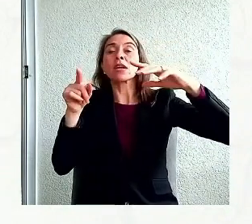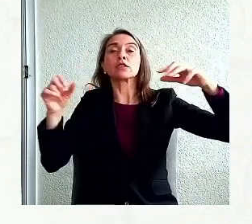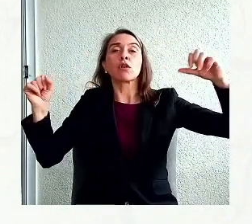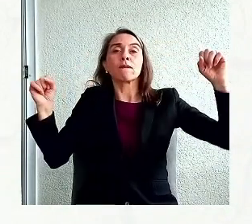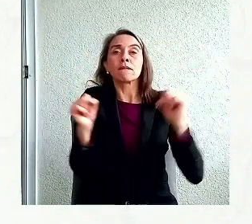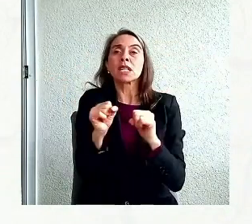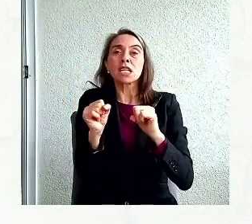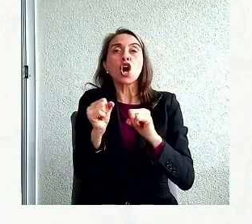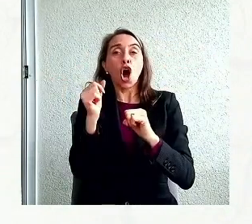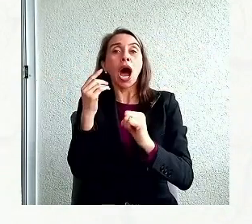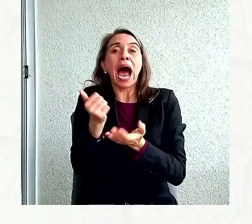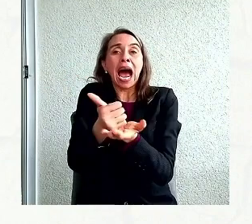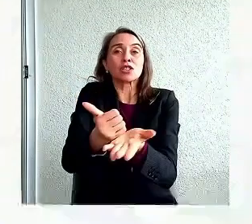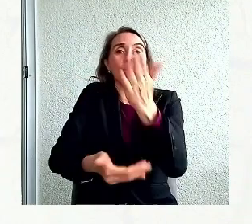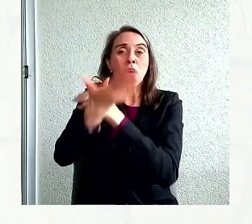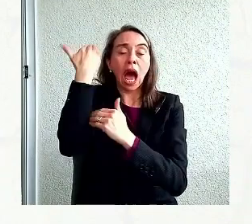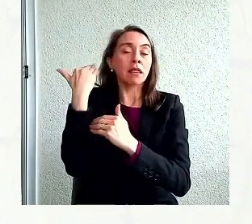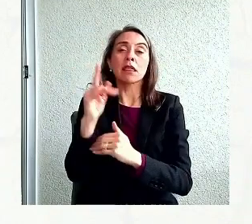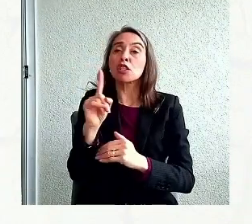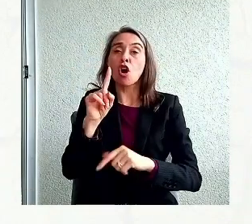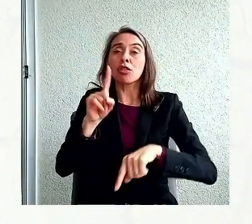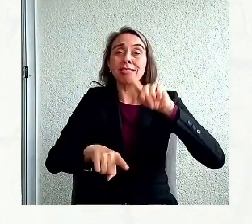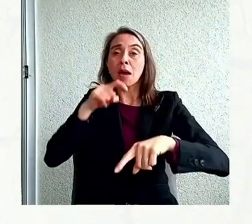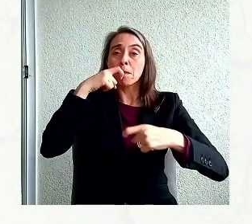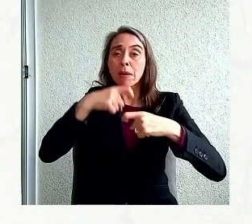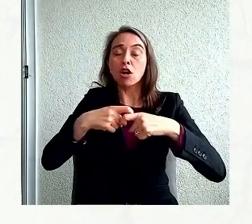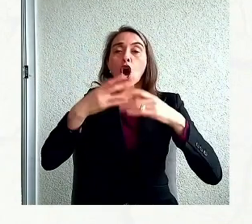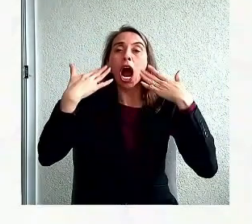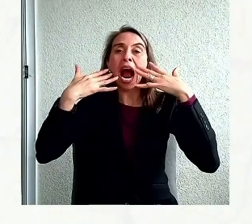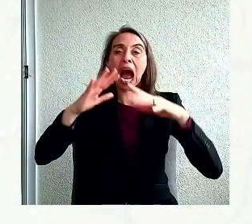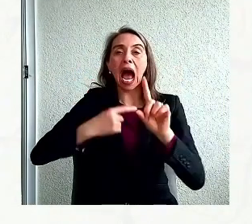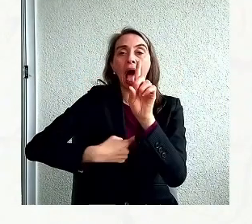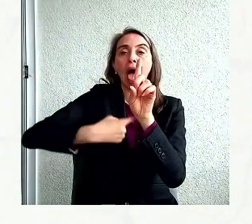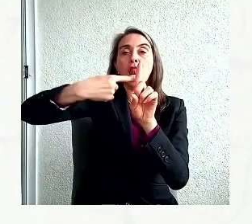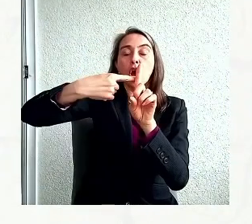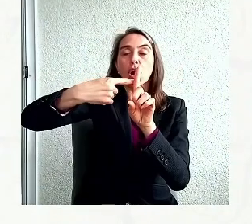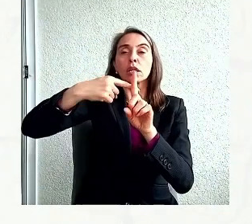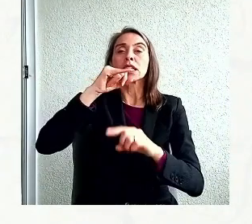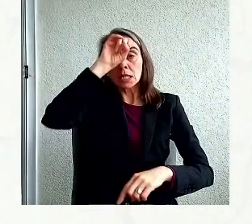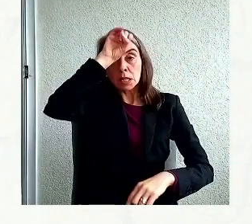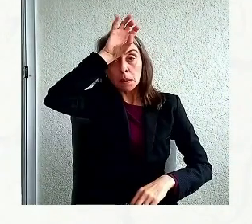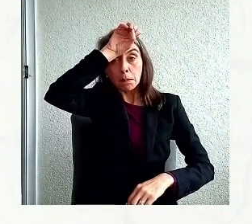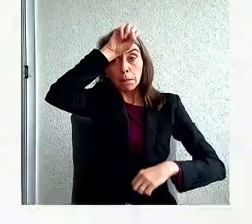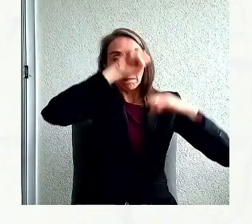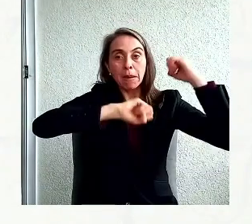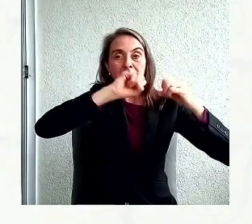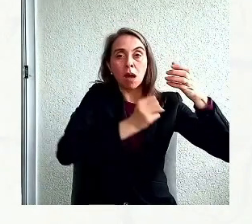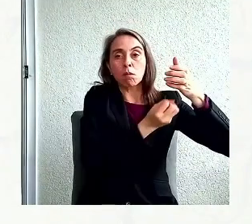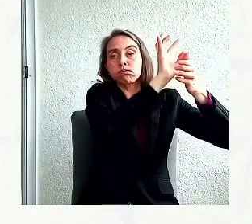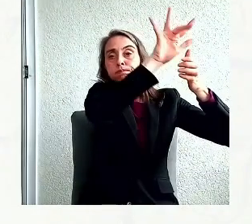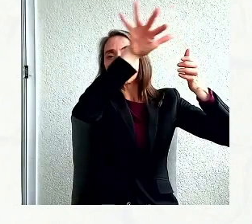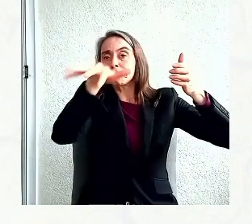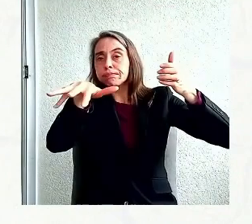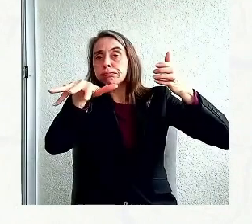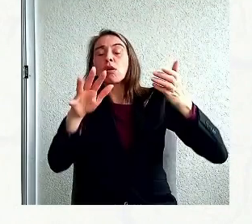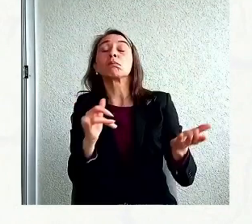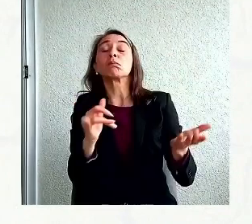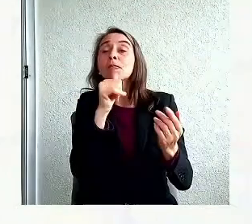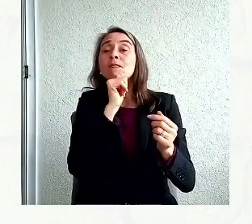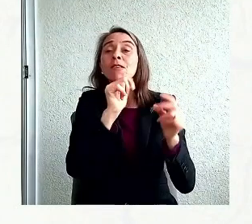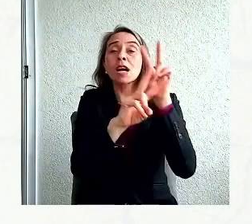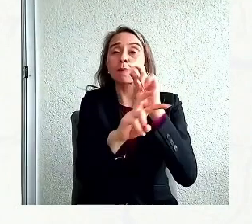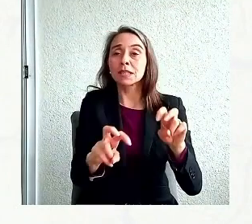estudiar. Aquí vemos una foto del glaciar Olivares Alfa en el año 53, que muestra obviamente una superficie glaciar bastante mayor de lo que se muestra en el